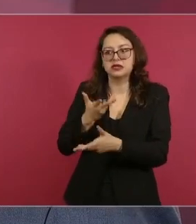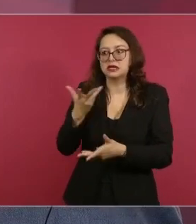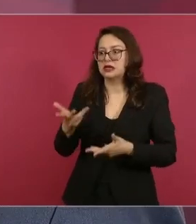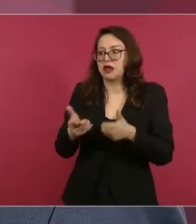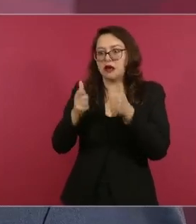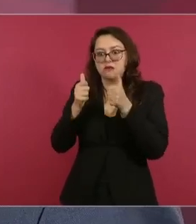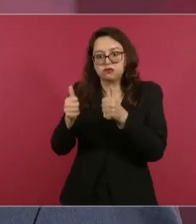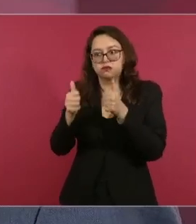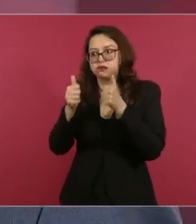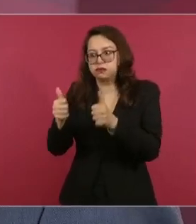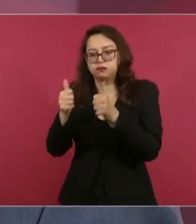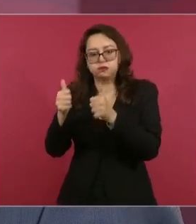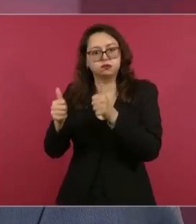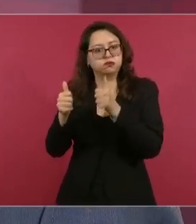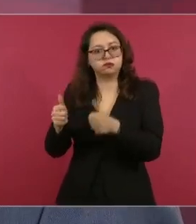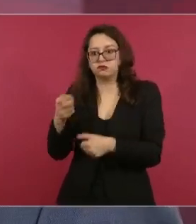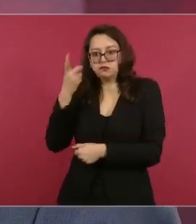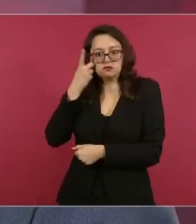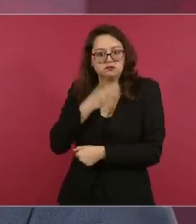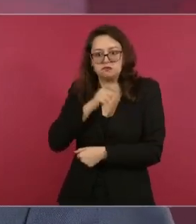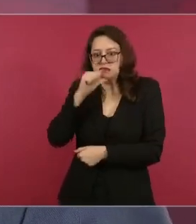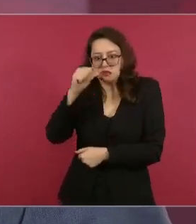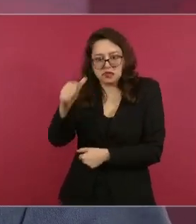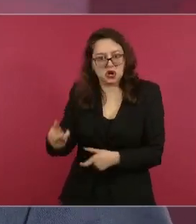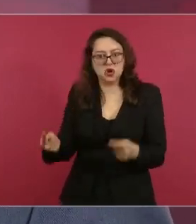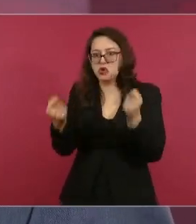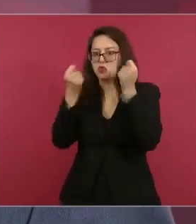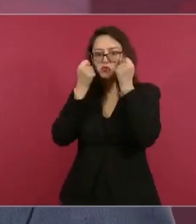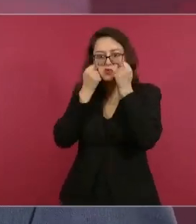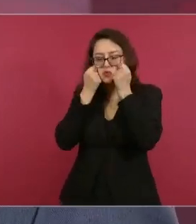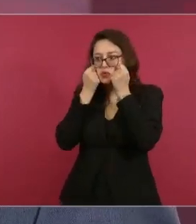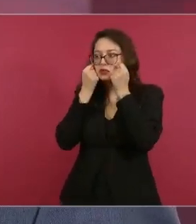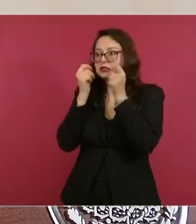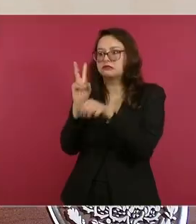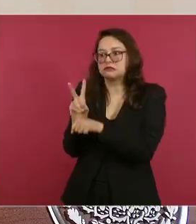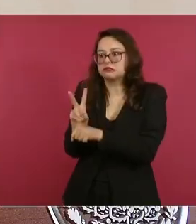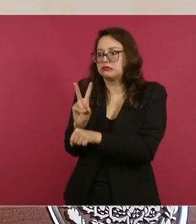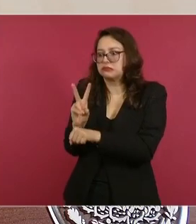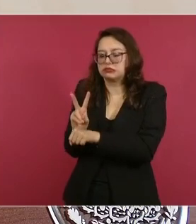ya muy tarde, tiene uno que estar muy pendiente,